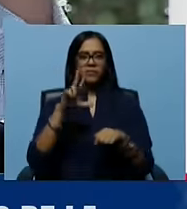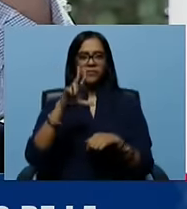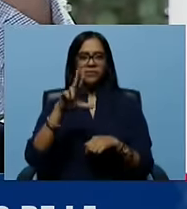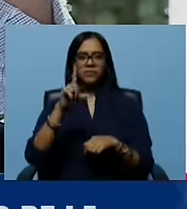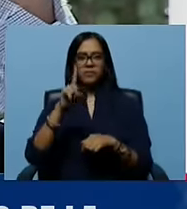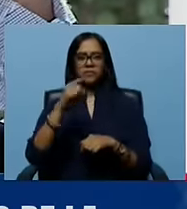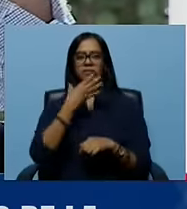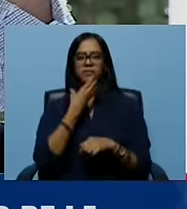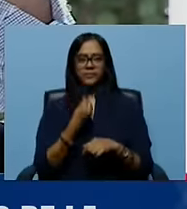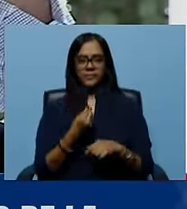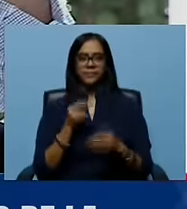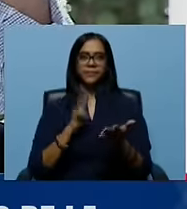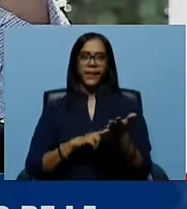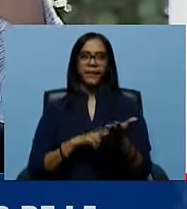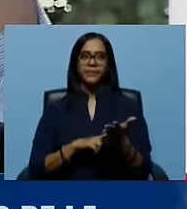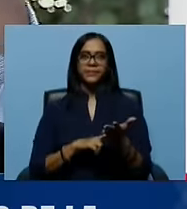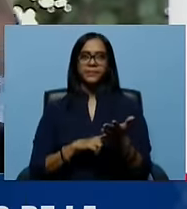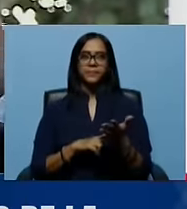de diciembre, ¿verdad?